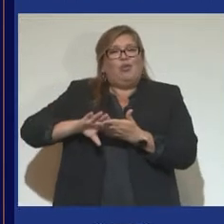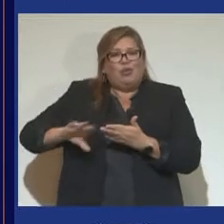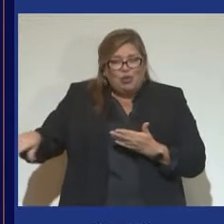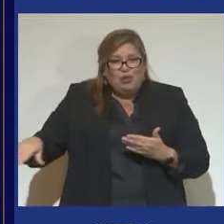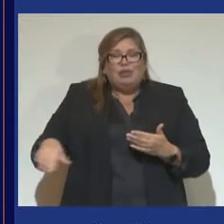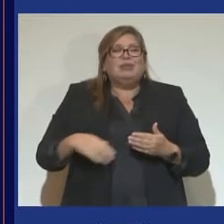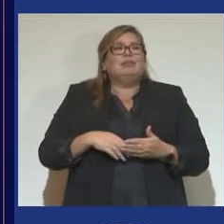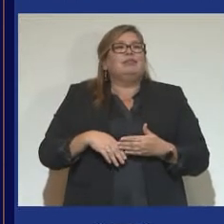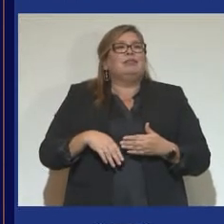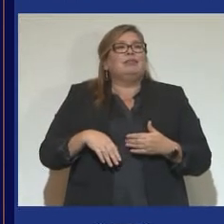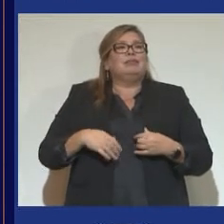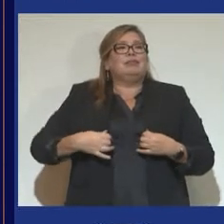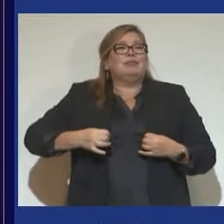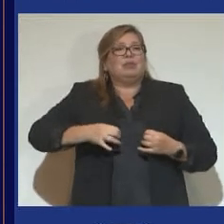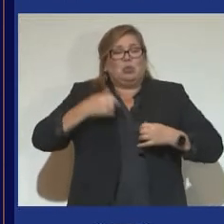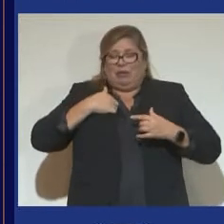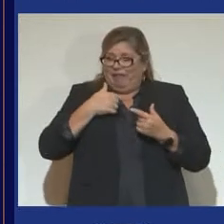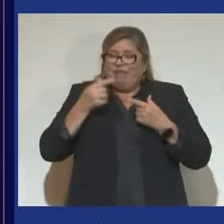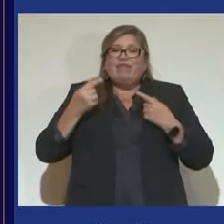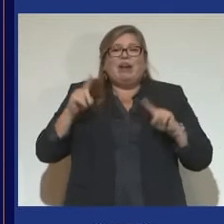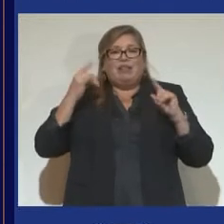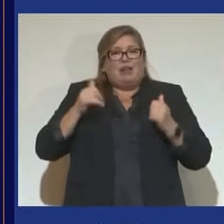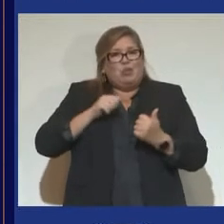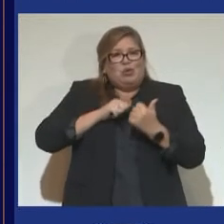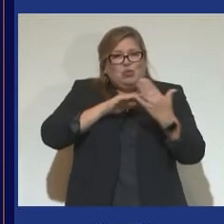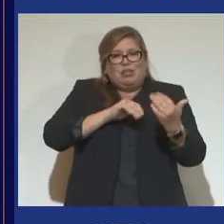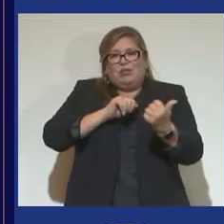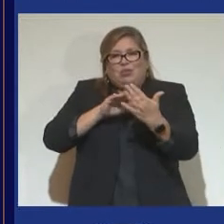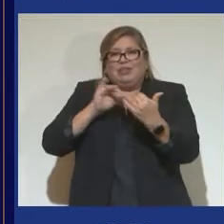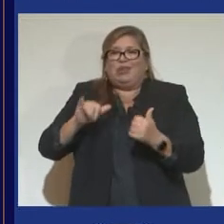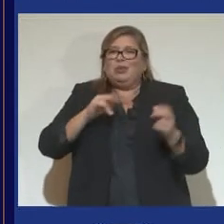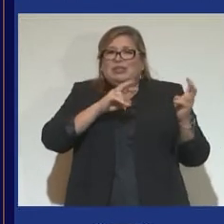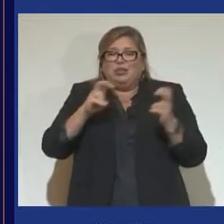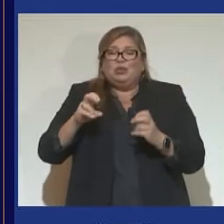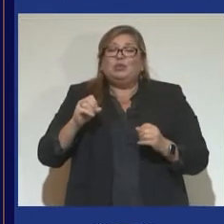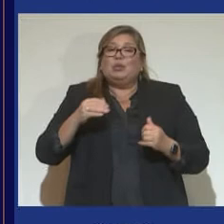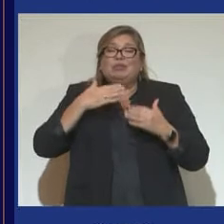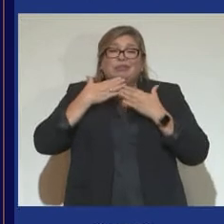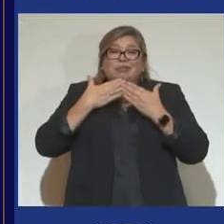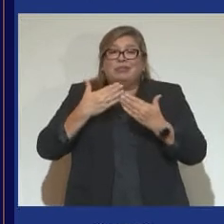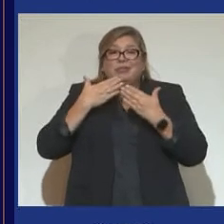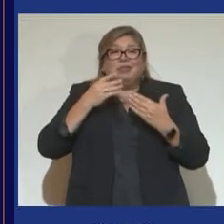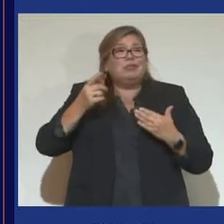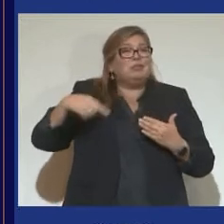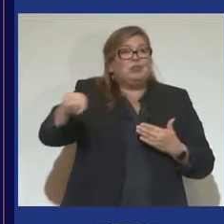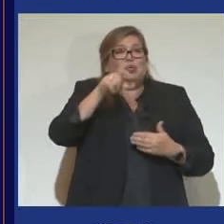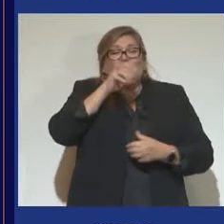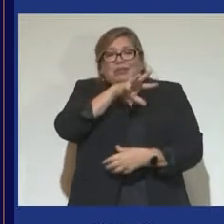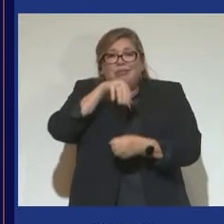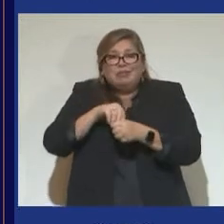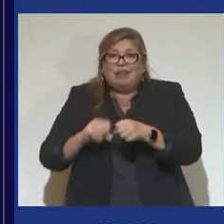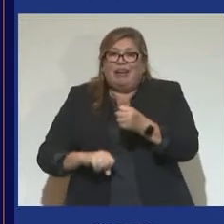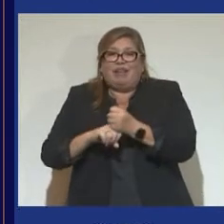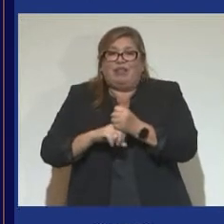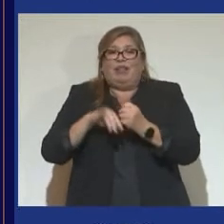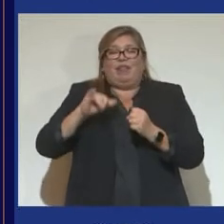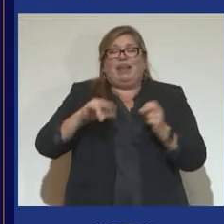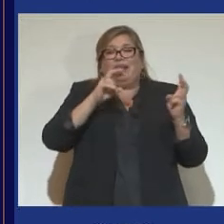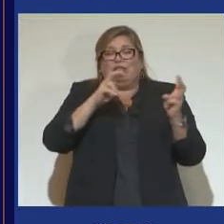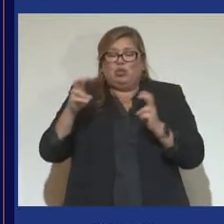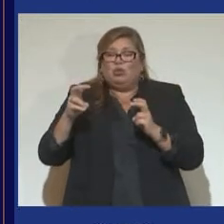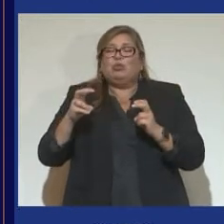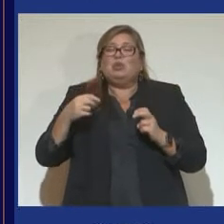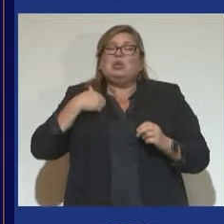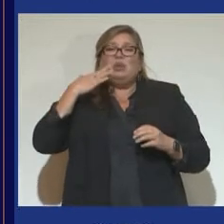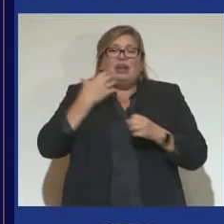seguro de salud y ahora finalmente estamos destruyendo esto y gracias a todos ustedes por defender este a esto y